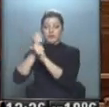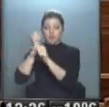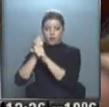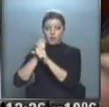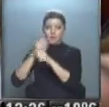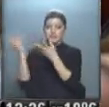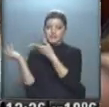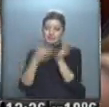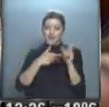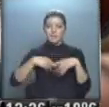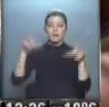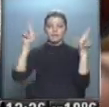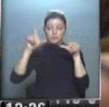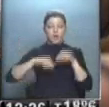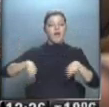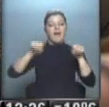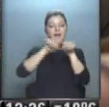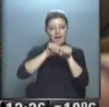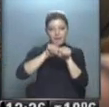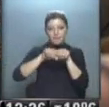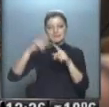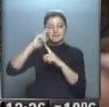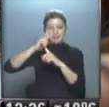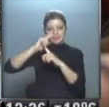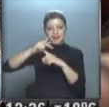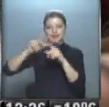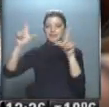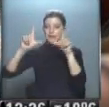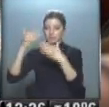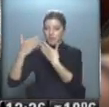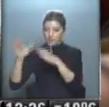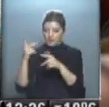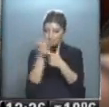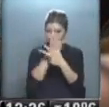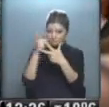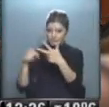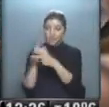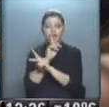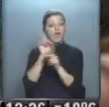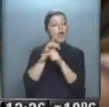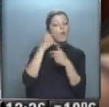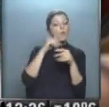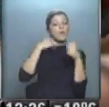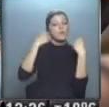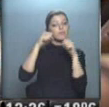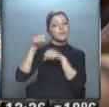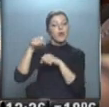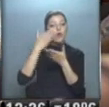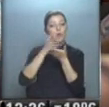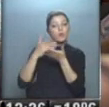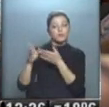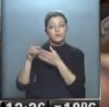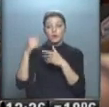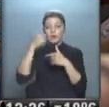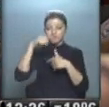televisivos, cables, satélites y televisión abierta, hace que muchas prácticas de exclusión sean posibles entre los operadores